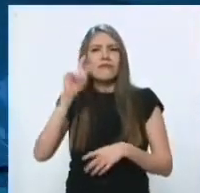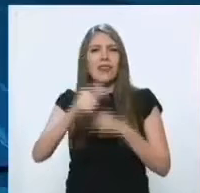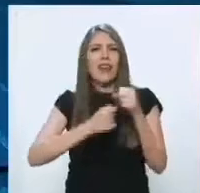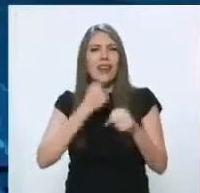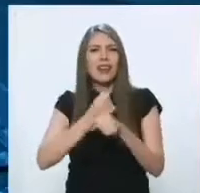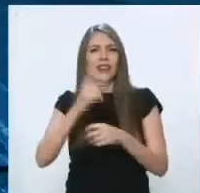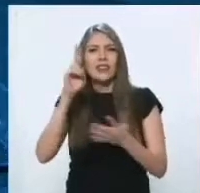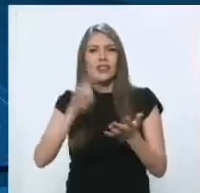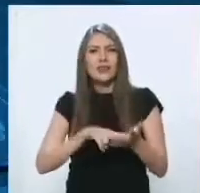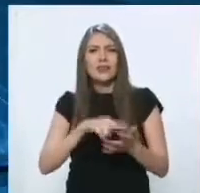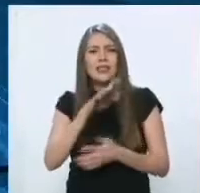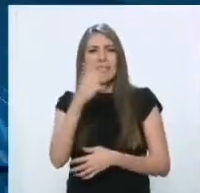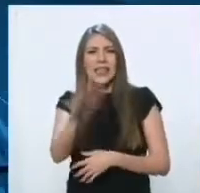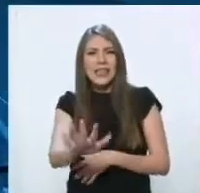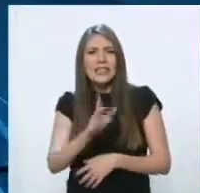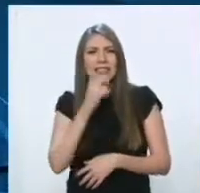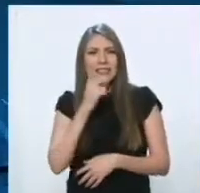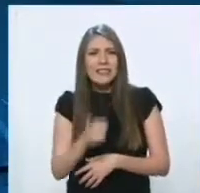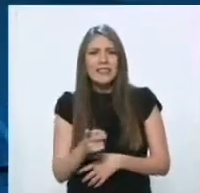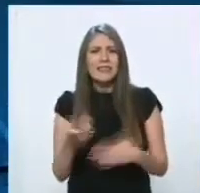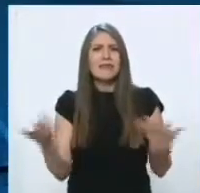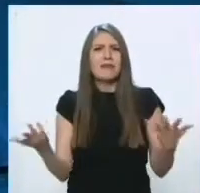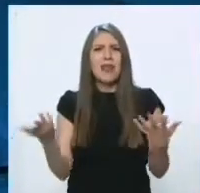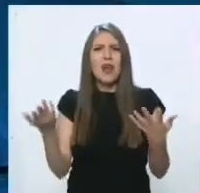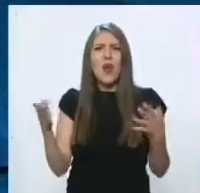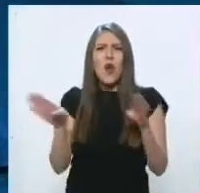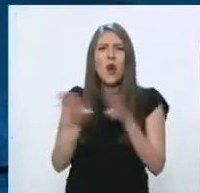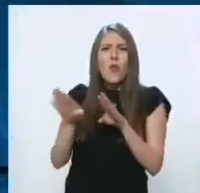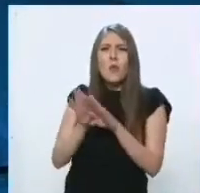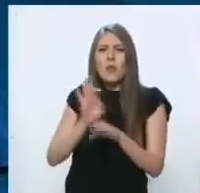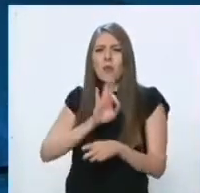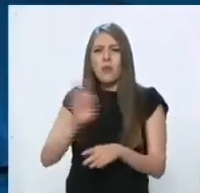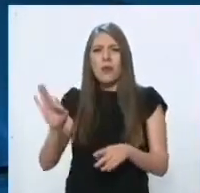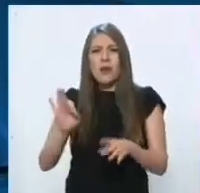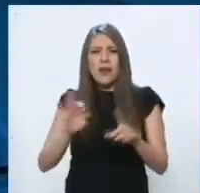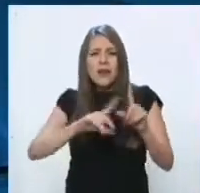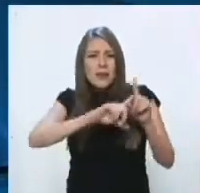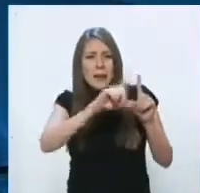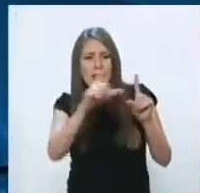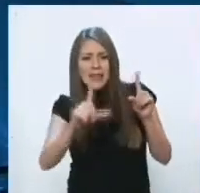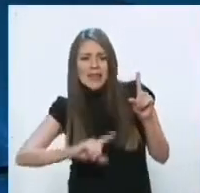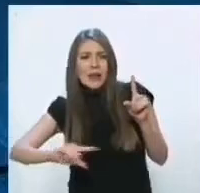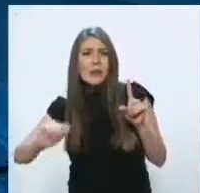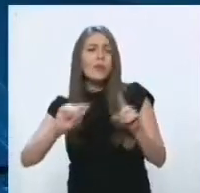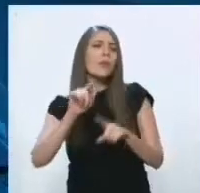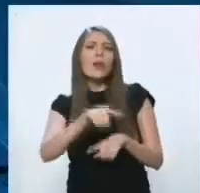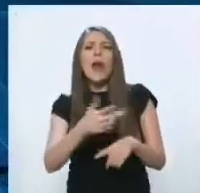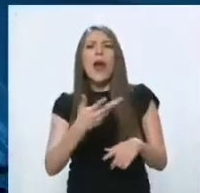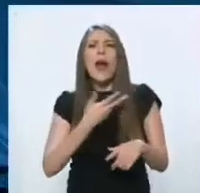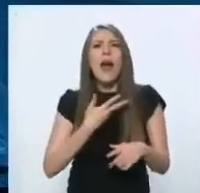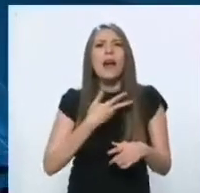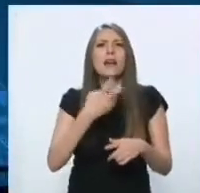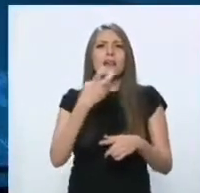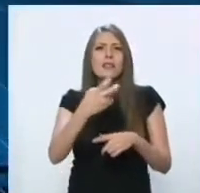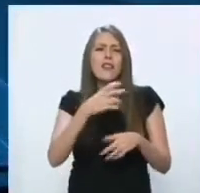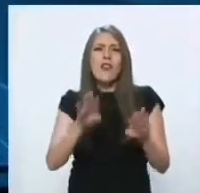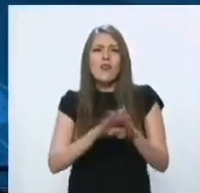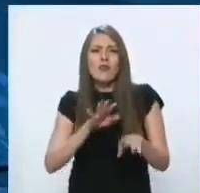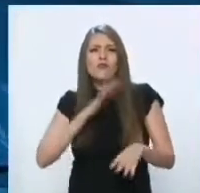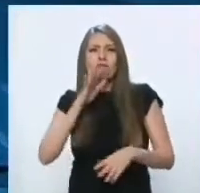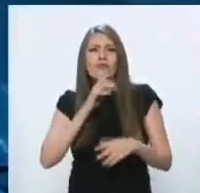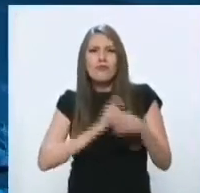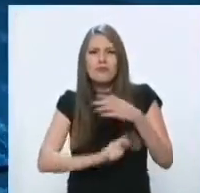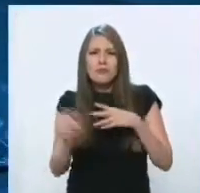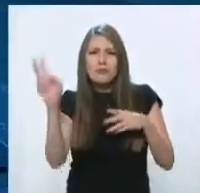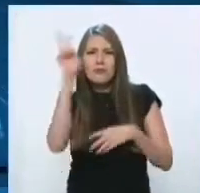aquí dices, ¿cómo es posible que todo el país tuviera esta atmósfera, este ambiente de corrupción? O